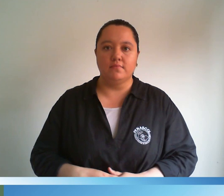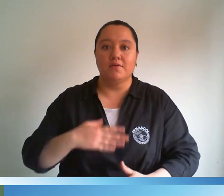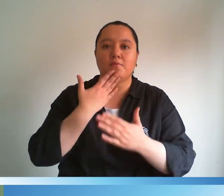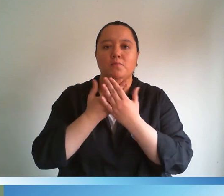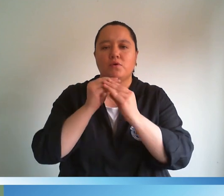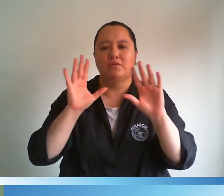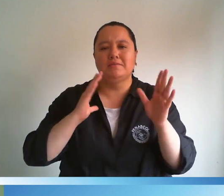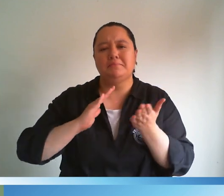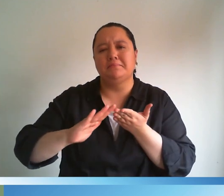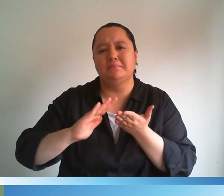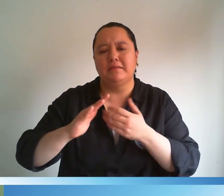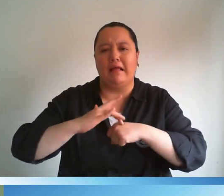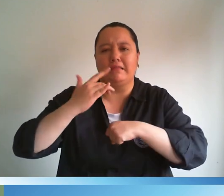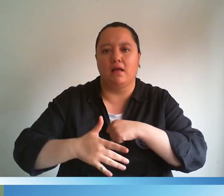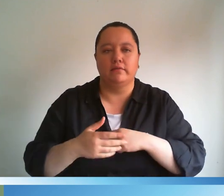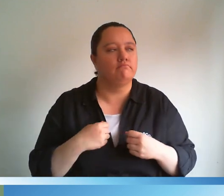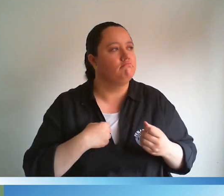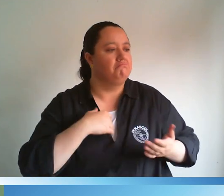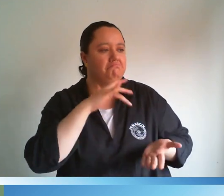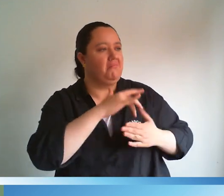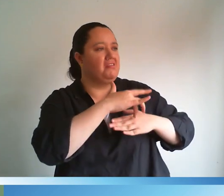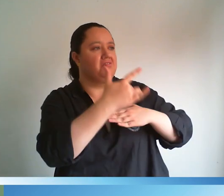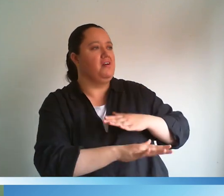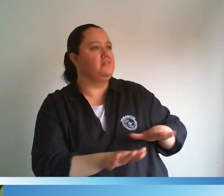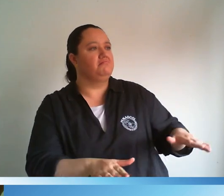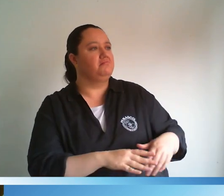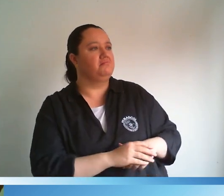Buenos días. Disculpe por haber llegado tarde.